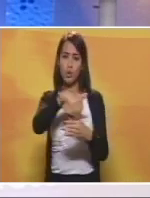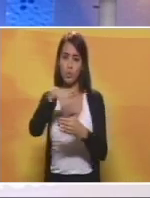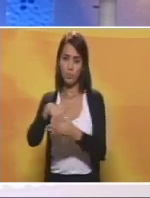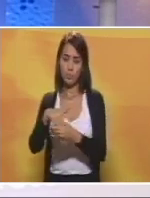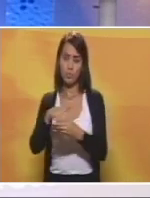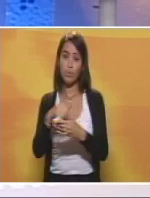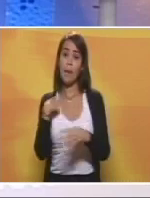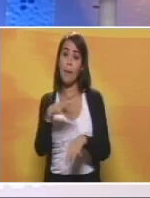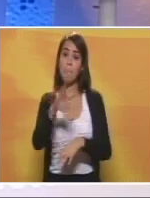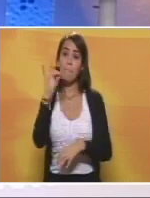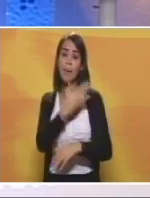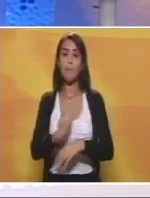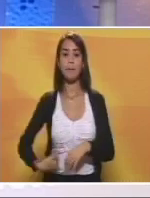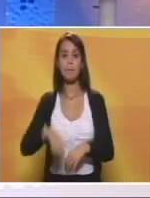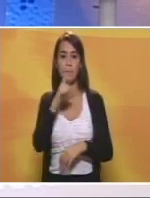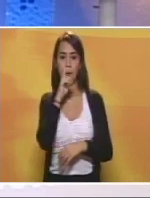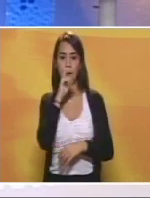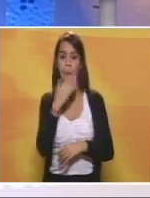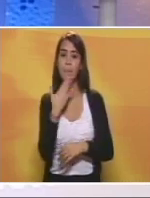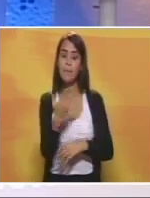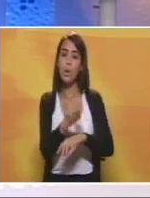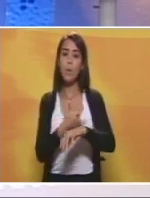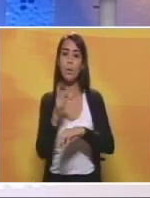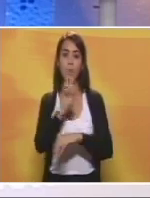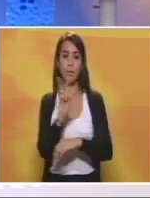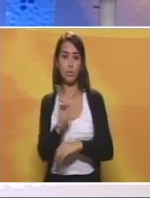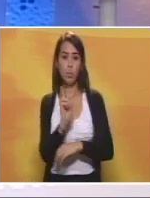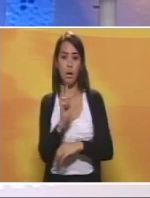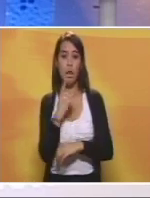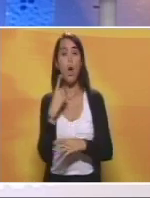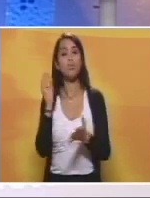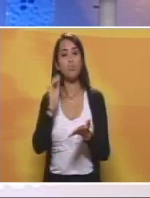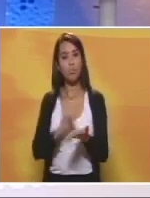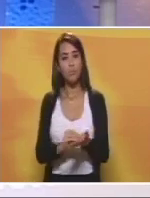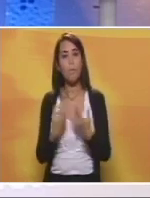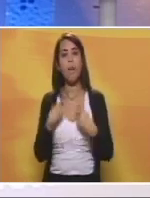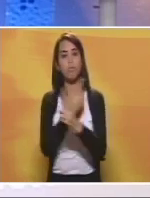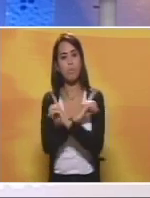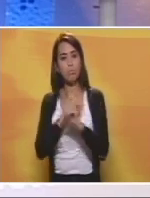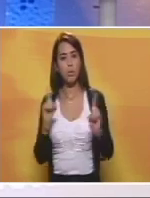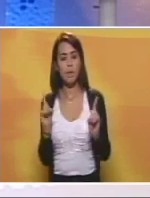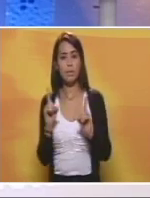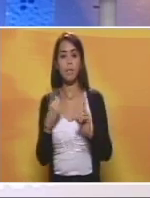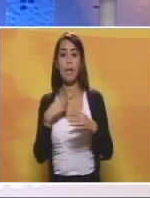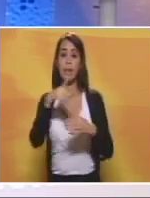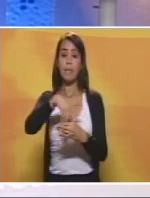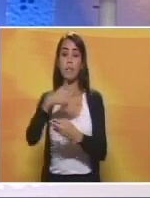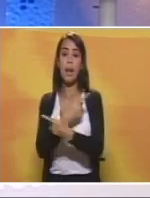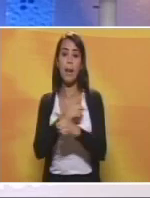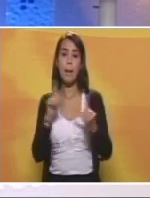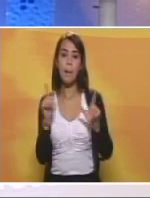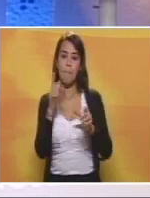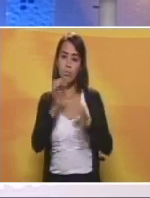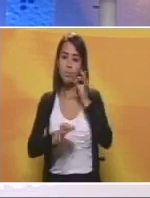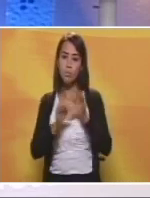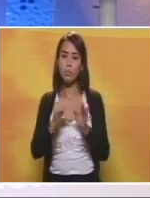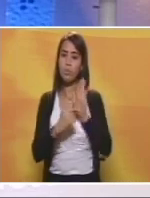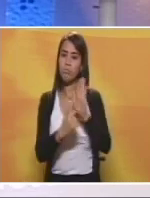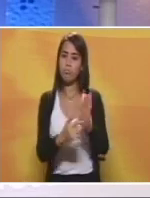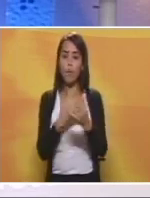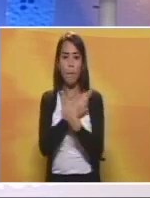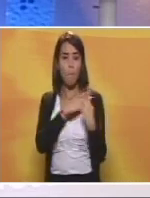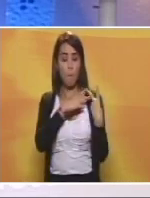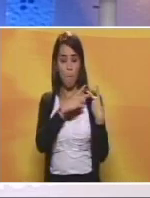resultó reelecto el presidente nicolás maduro exhortaron al gobierno nacional a restaurar la democracia a través de elecciones libres y justas que reflejen la